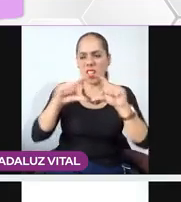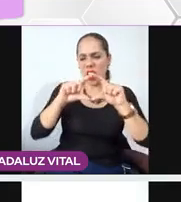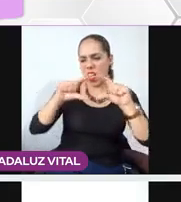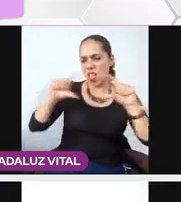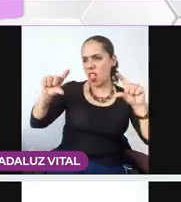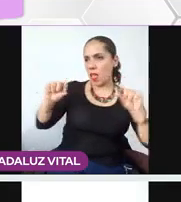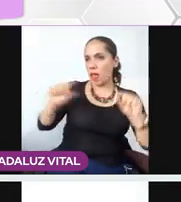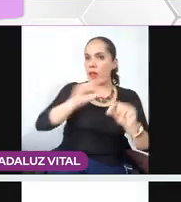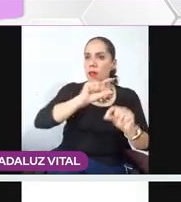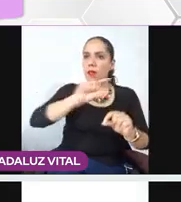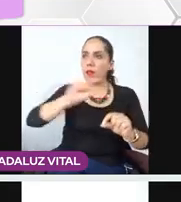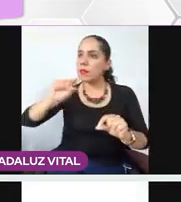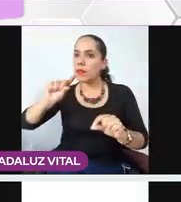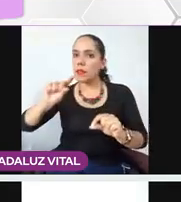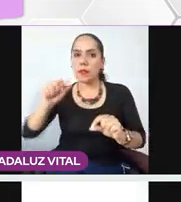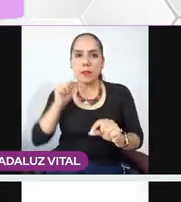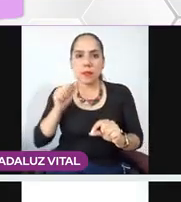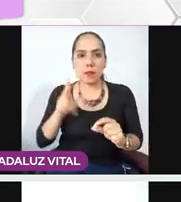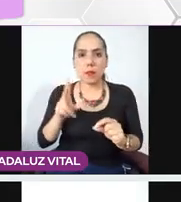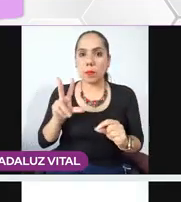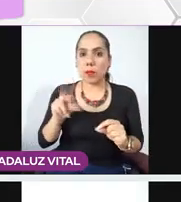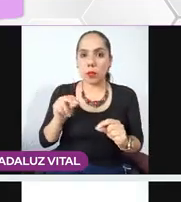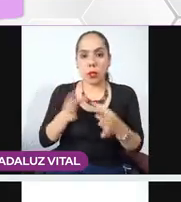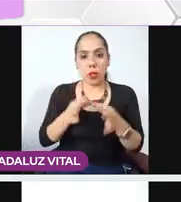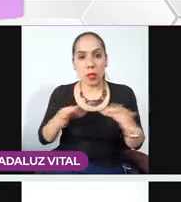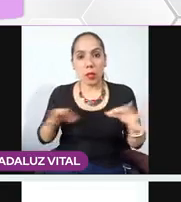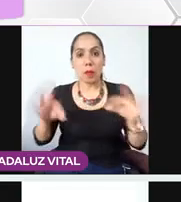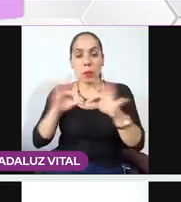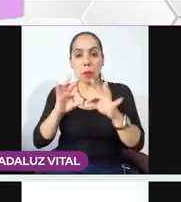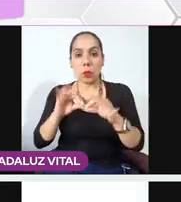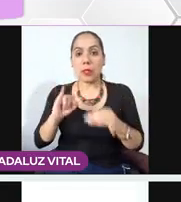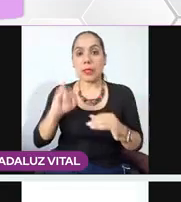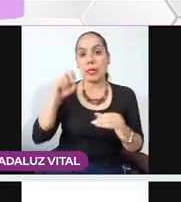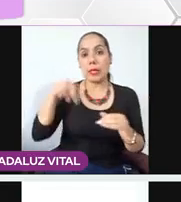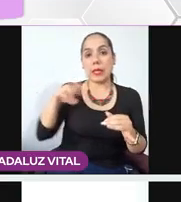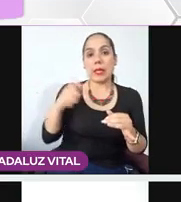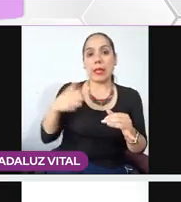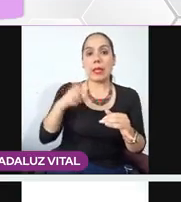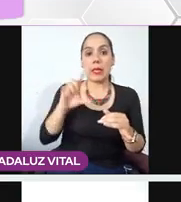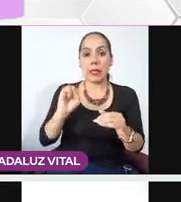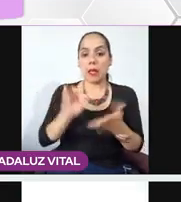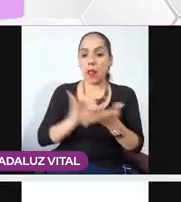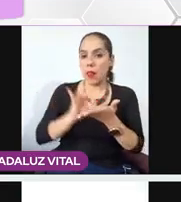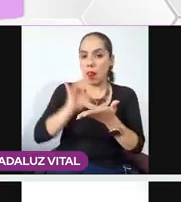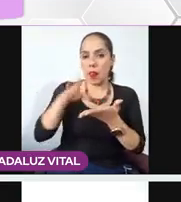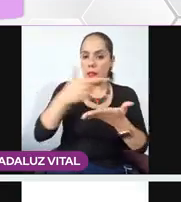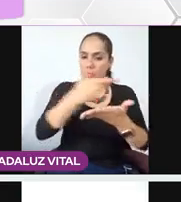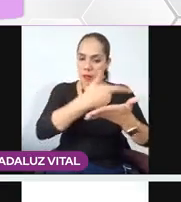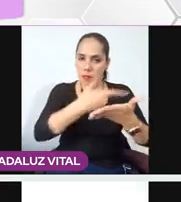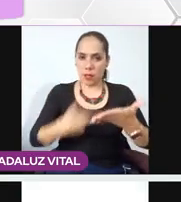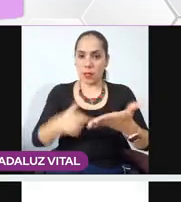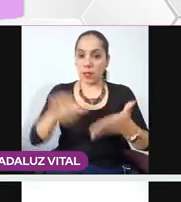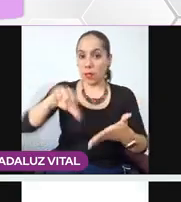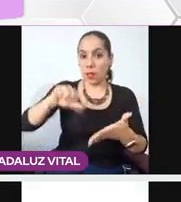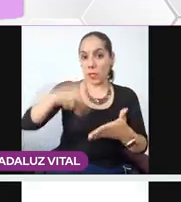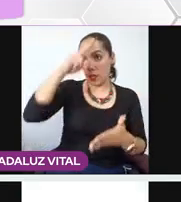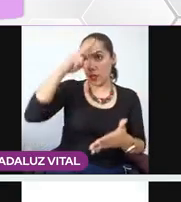importante, fíjate que me sorprendió muchísimo los datos del INEGI en el 2021. Hablaron que en México el